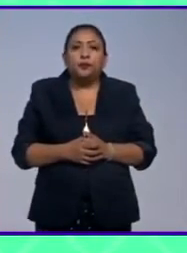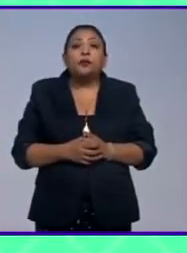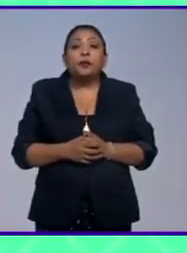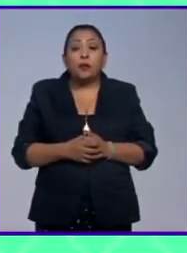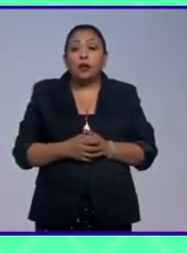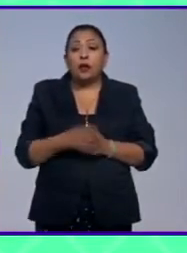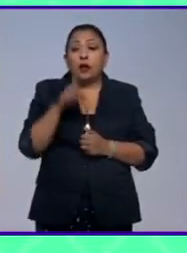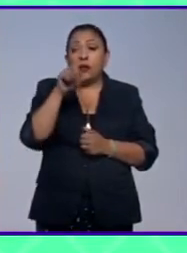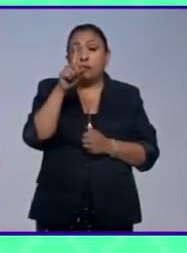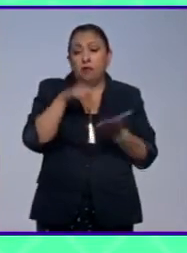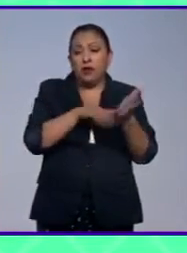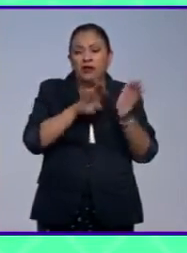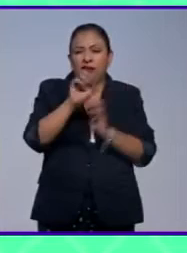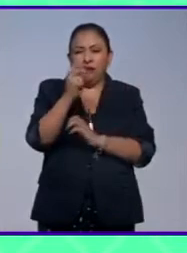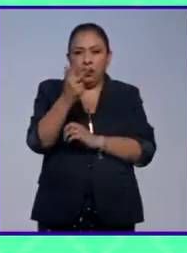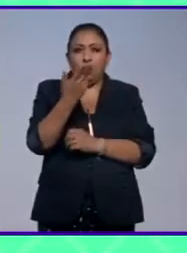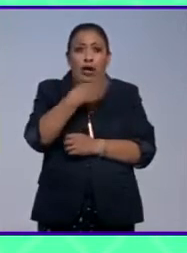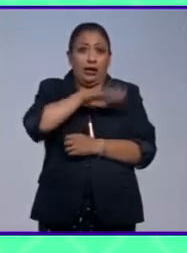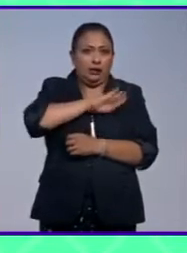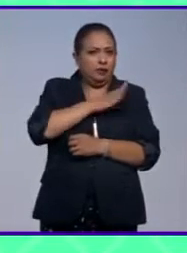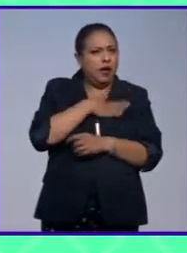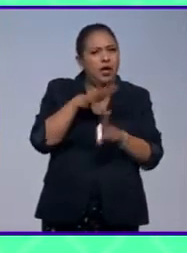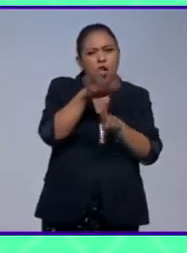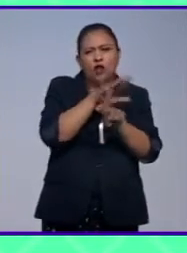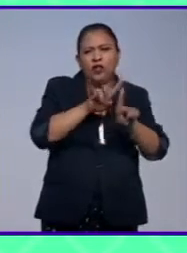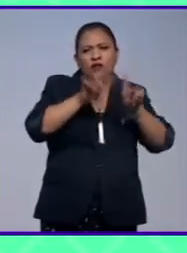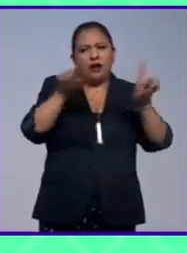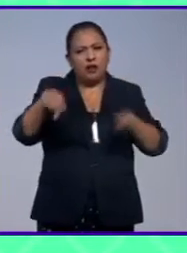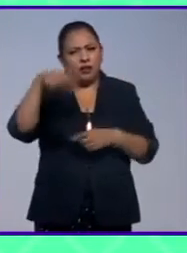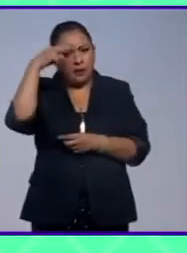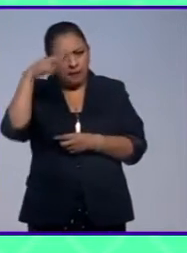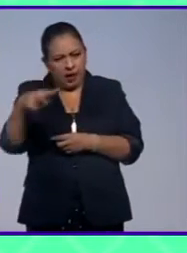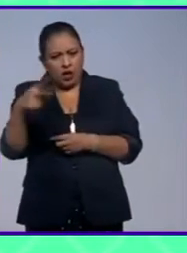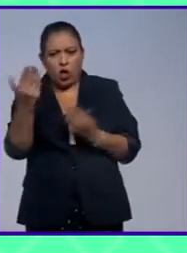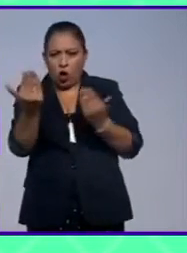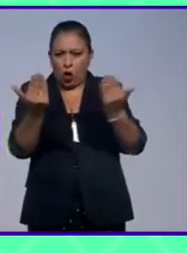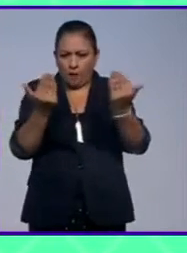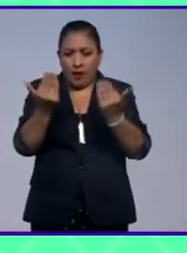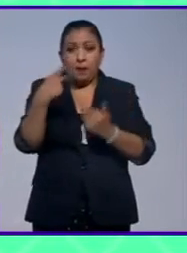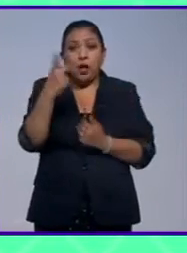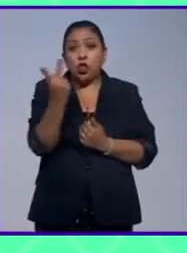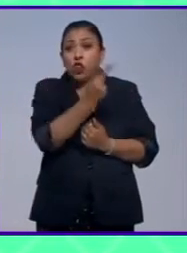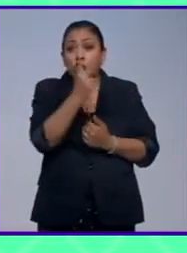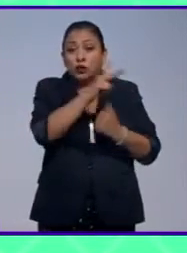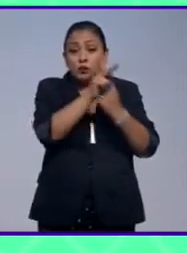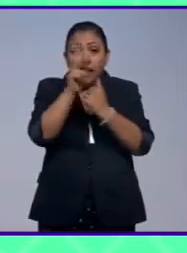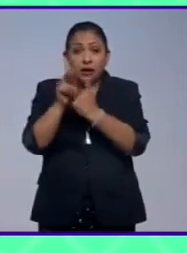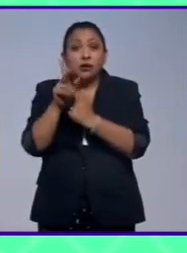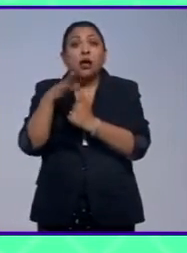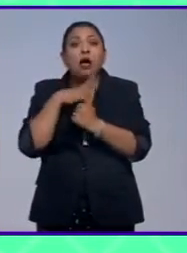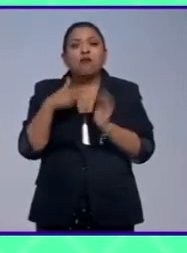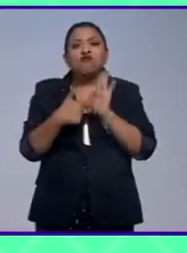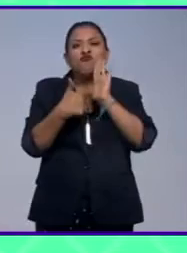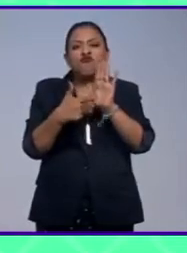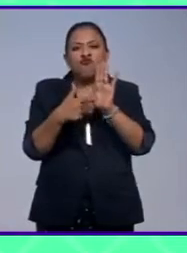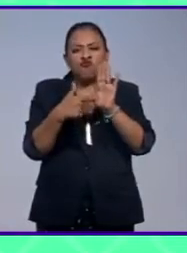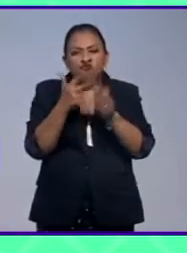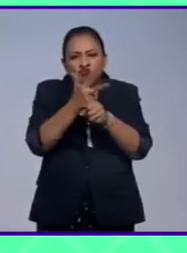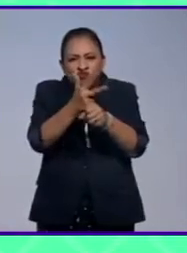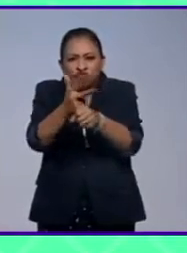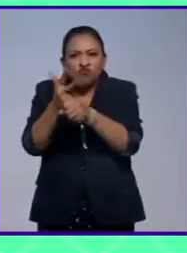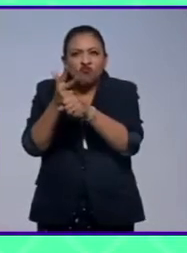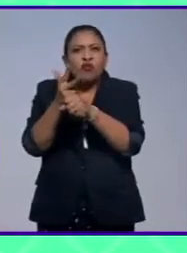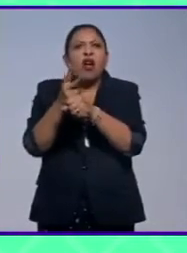El 68 español tenía un contexto muy distinto al mexicano, sin embargo, ambos países tuvieron una producción audiovisual